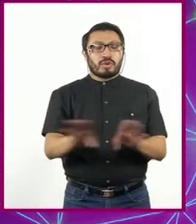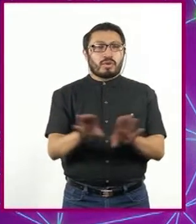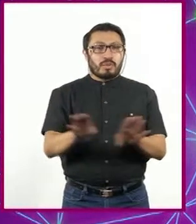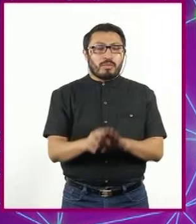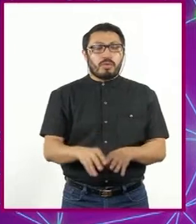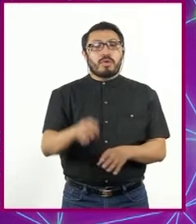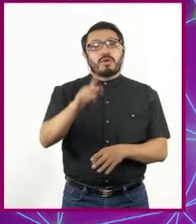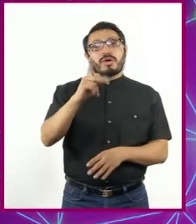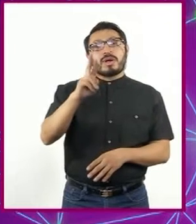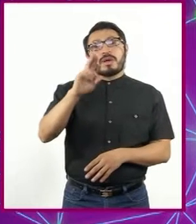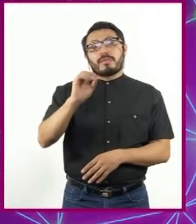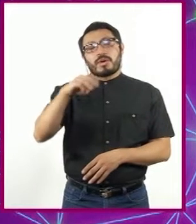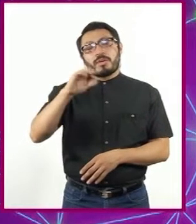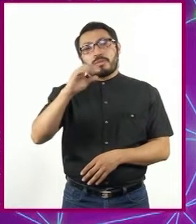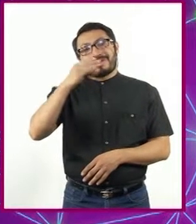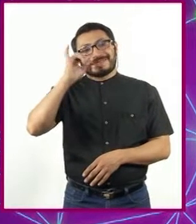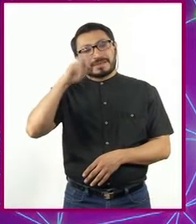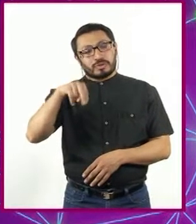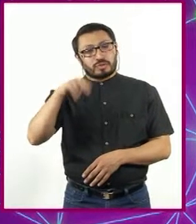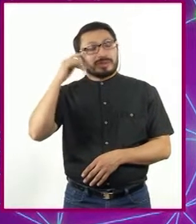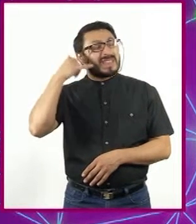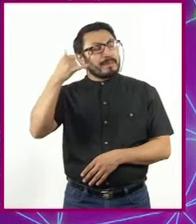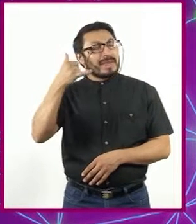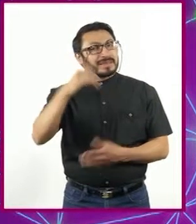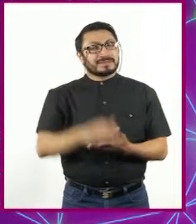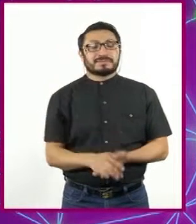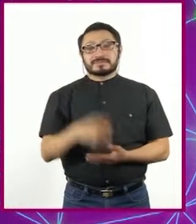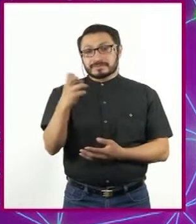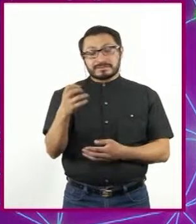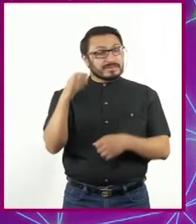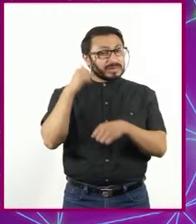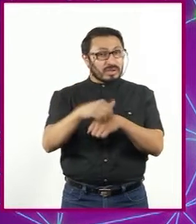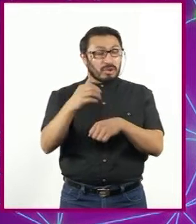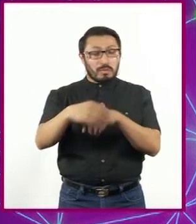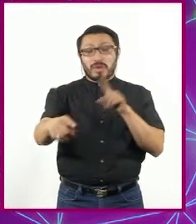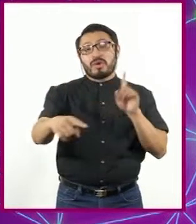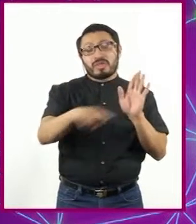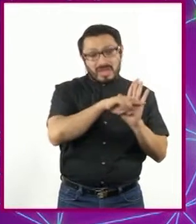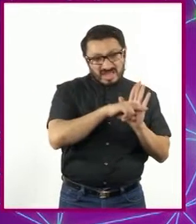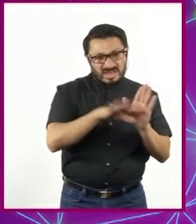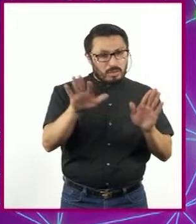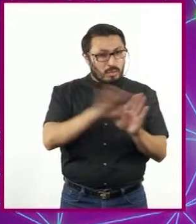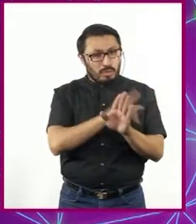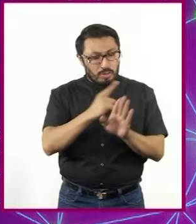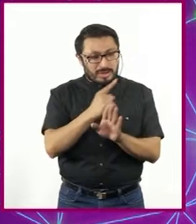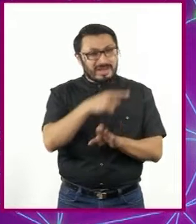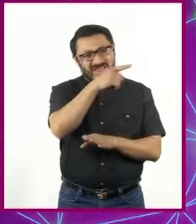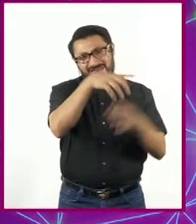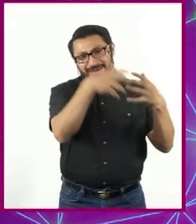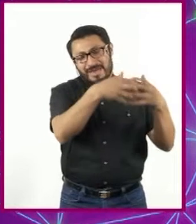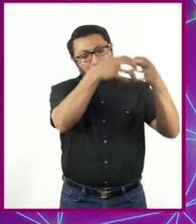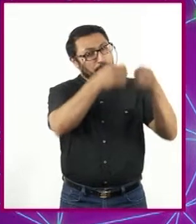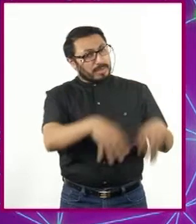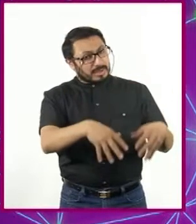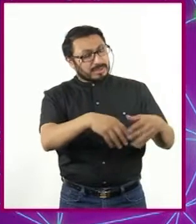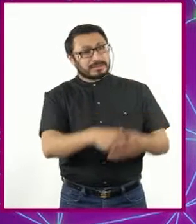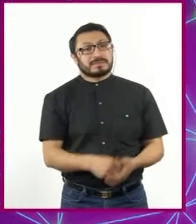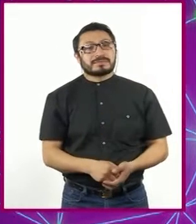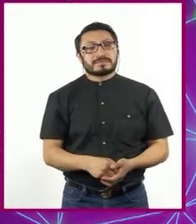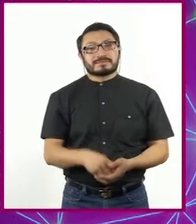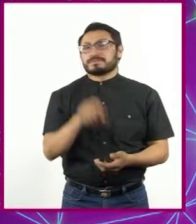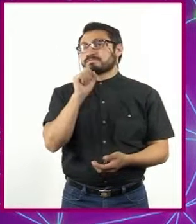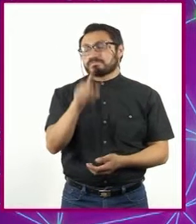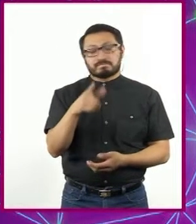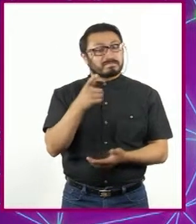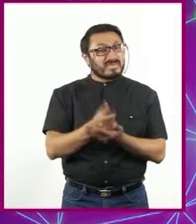llamadas. Estas cantidades se representan con números negativos por ser pérdidas para la compañía. También